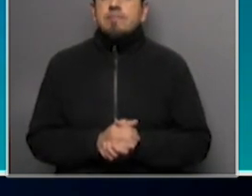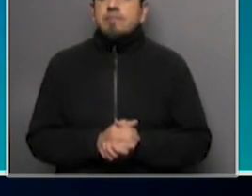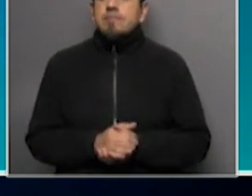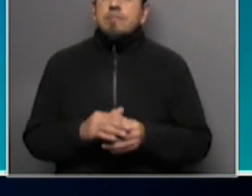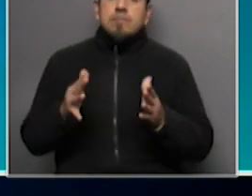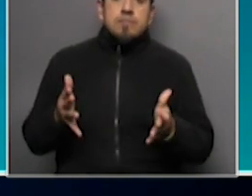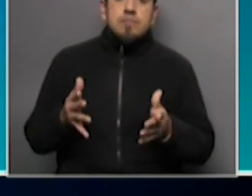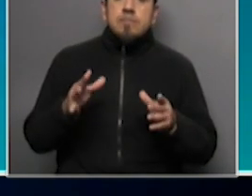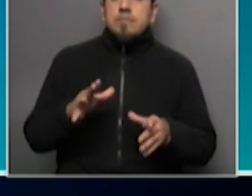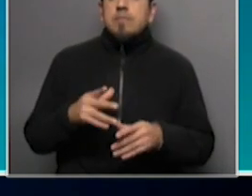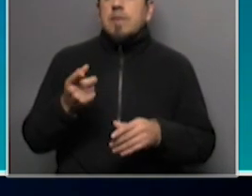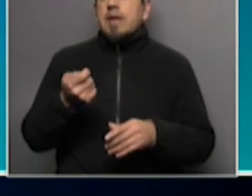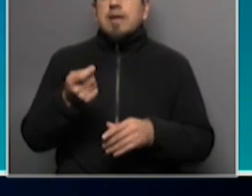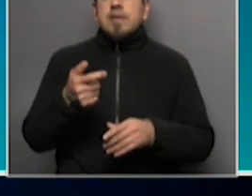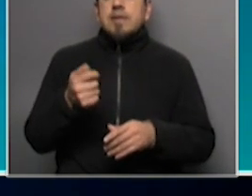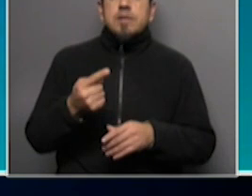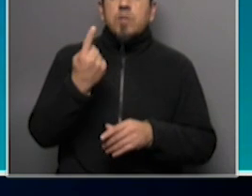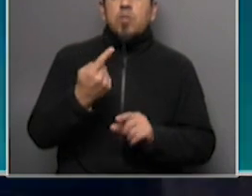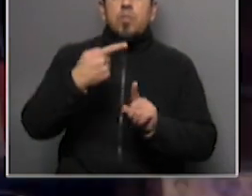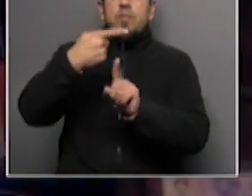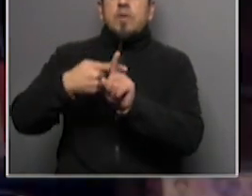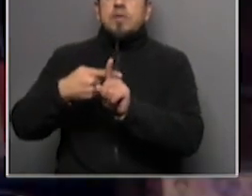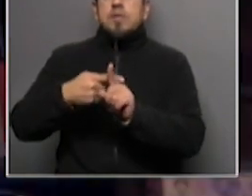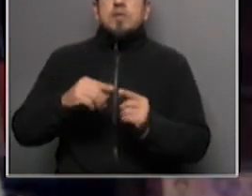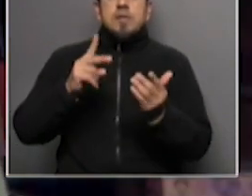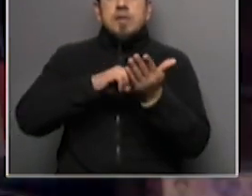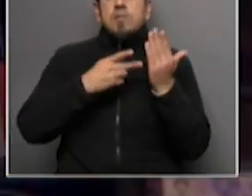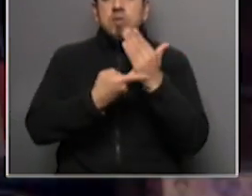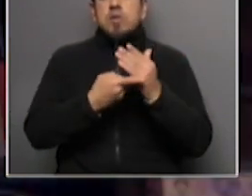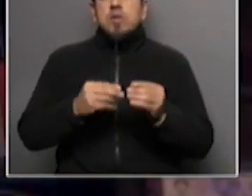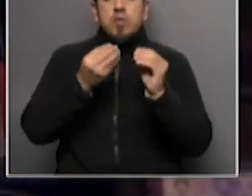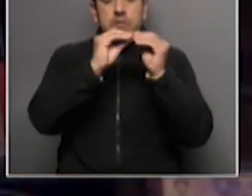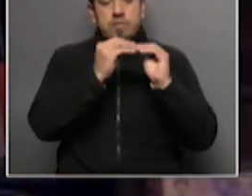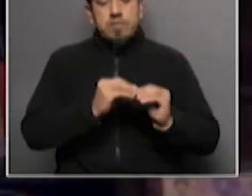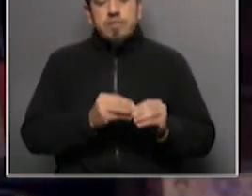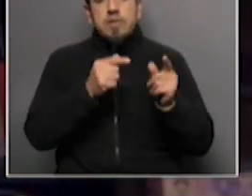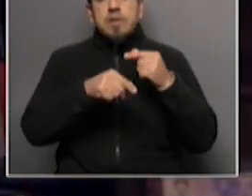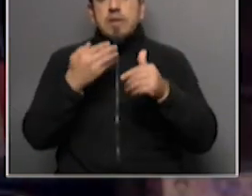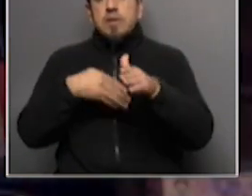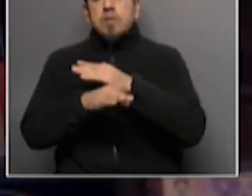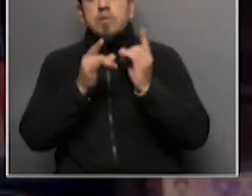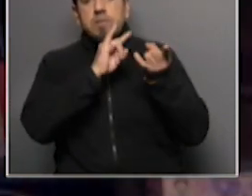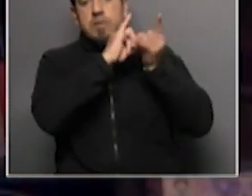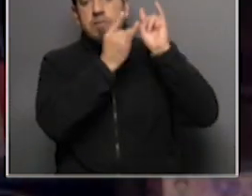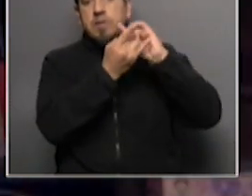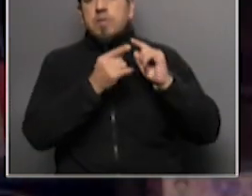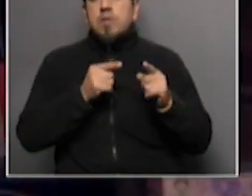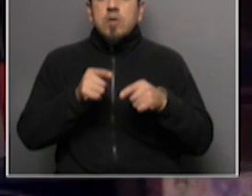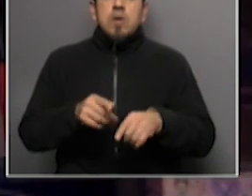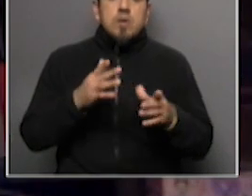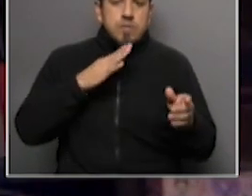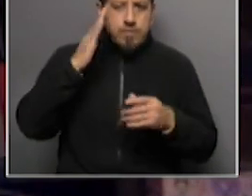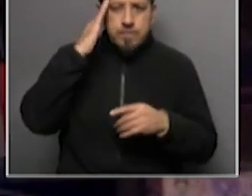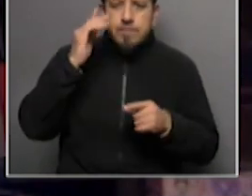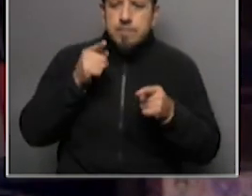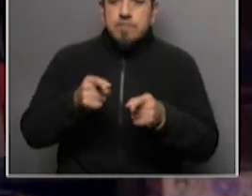se están cumpliendo casi un mes de que el proyecto de rendición de cuentas ingresó en el Parlamento. Es bien sabido